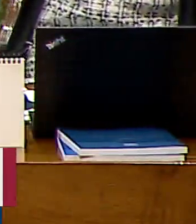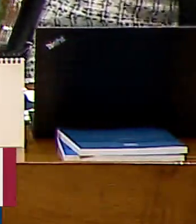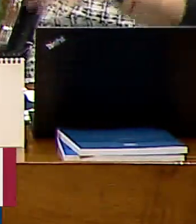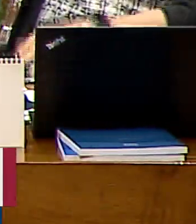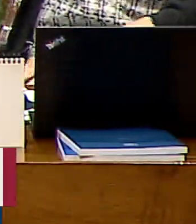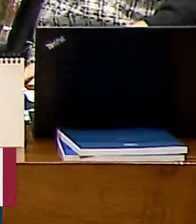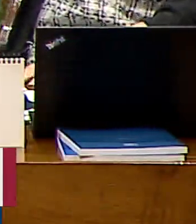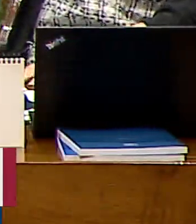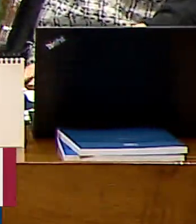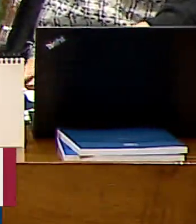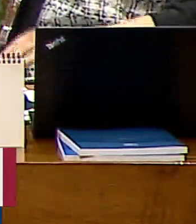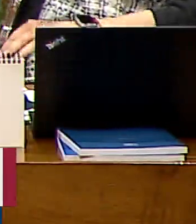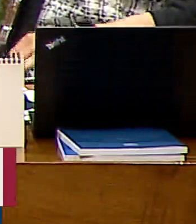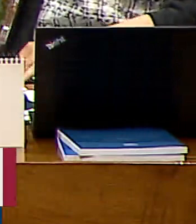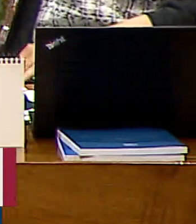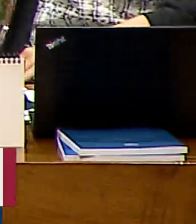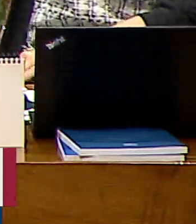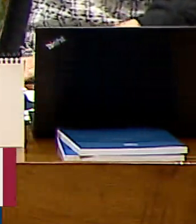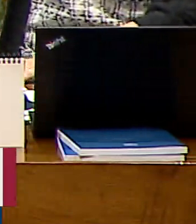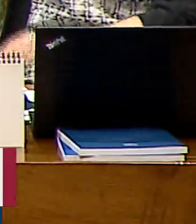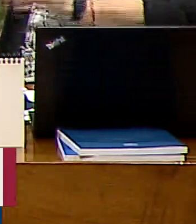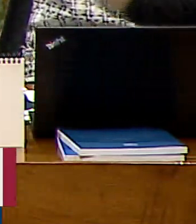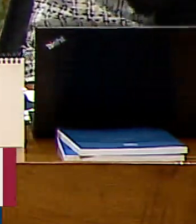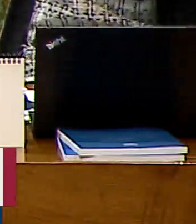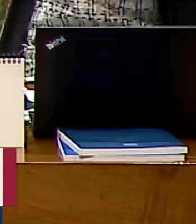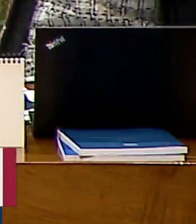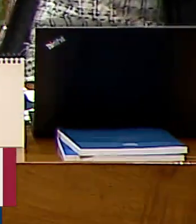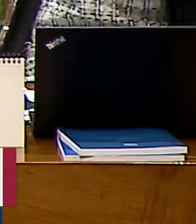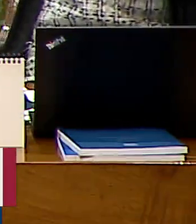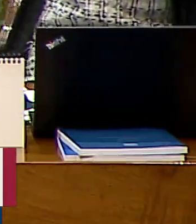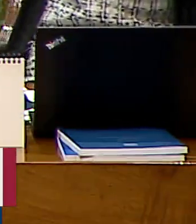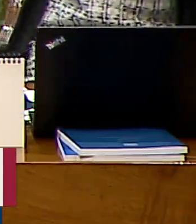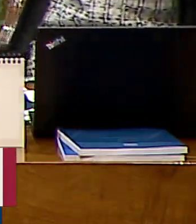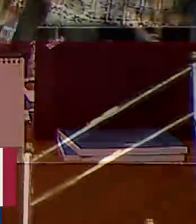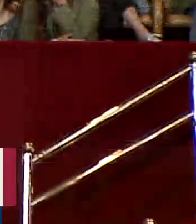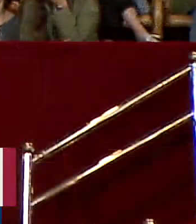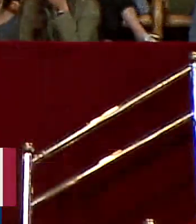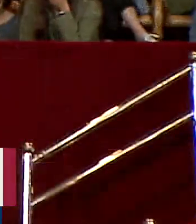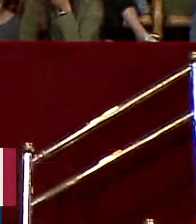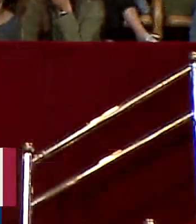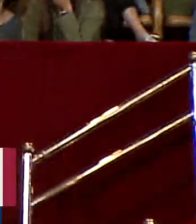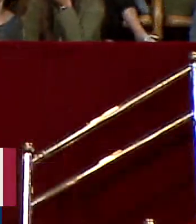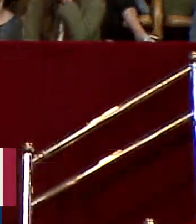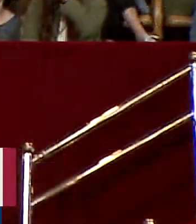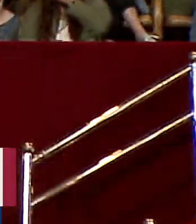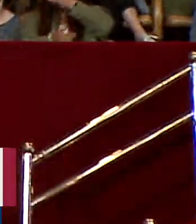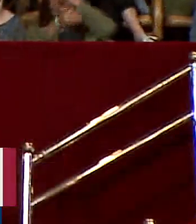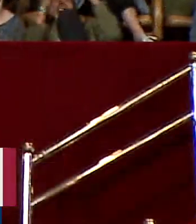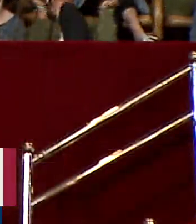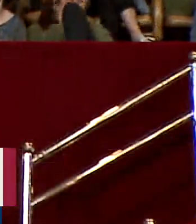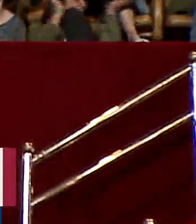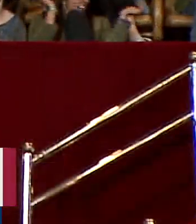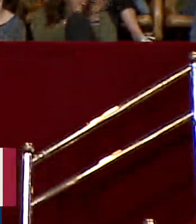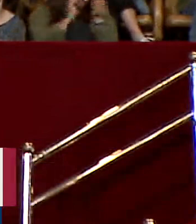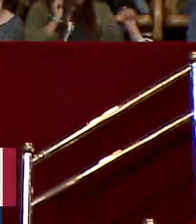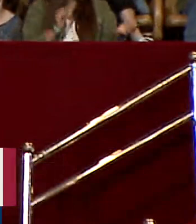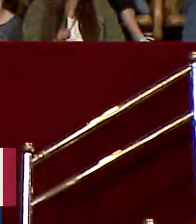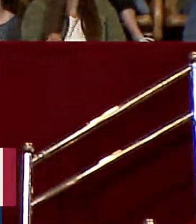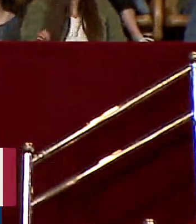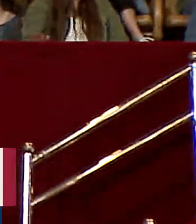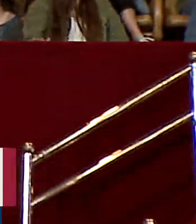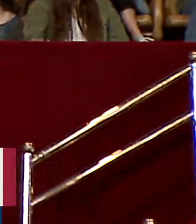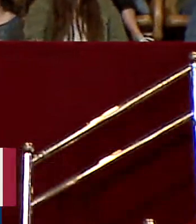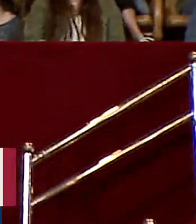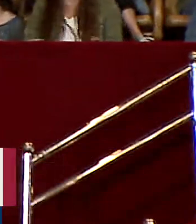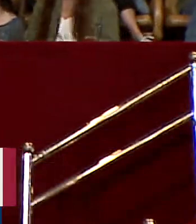don Fernando Muñoz y doña María de Los Ángeles Hermosilla. Todos ustedes han sido